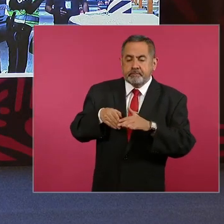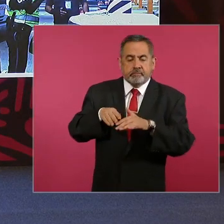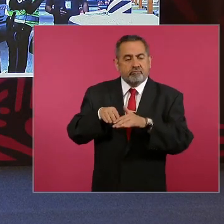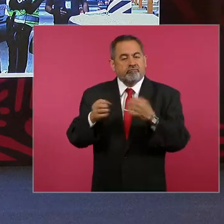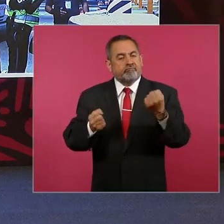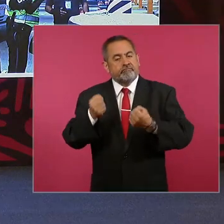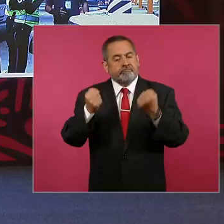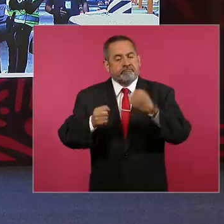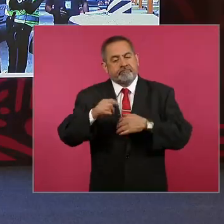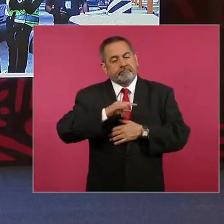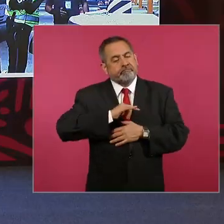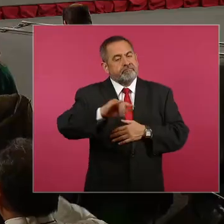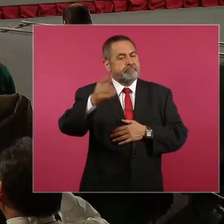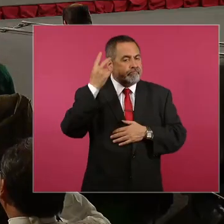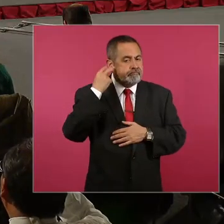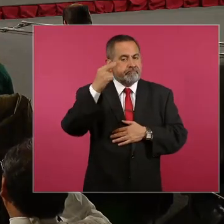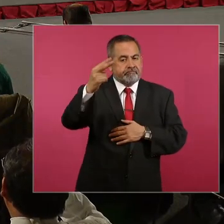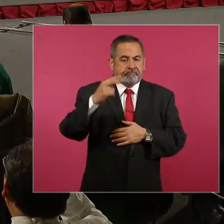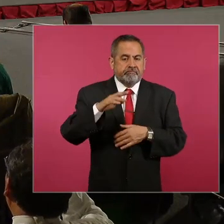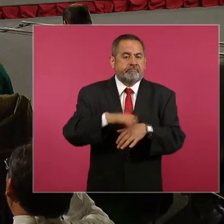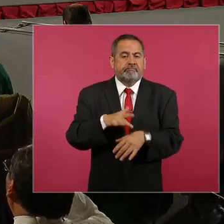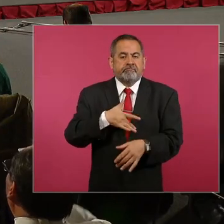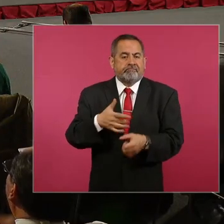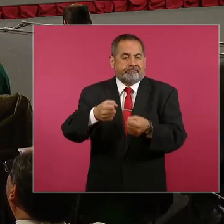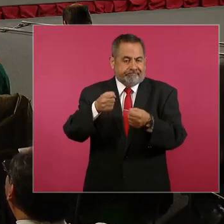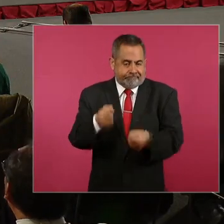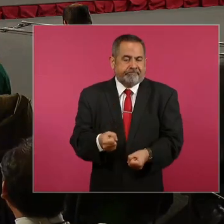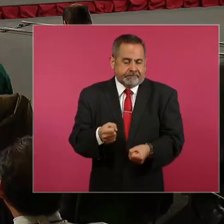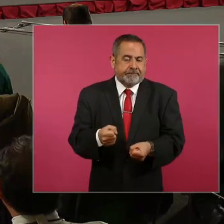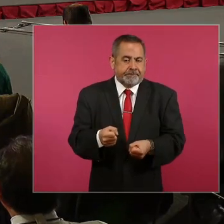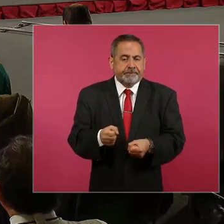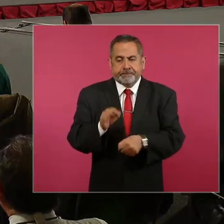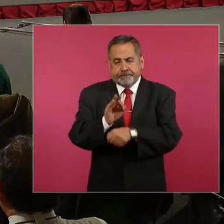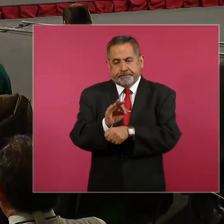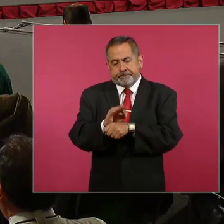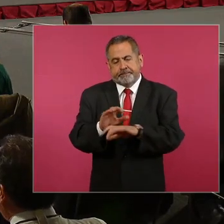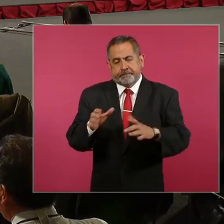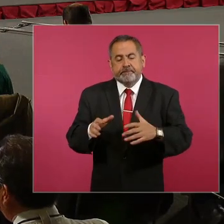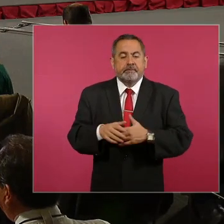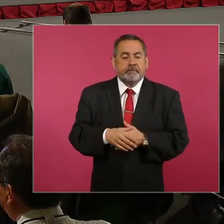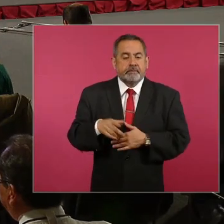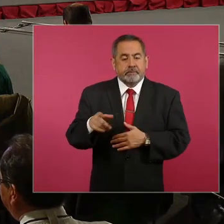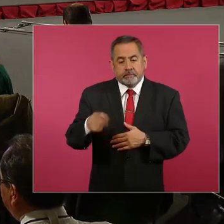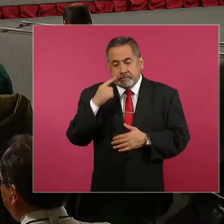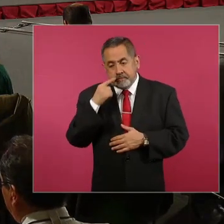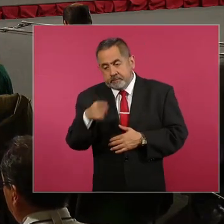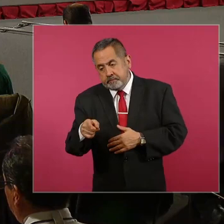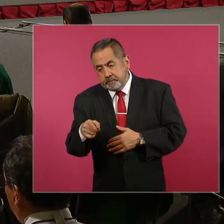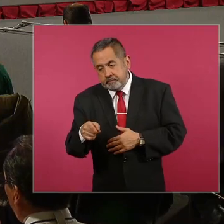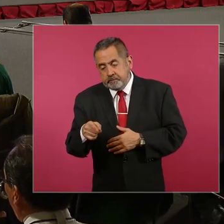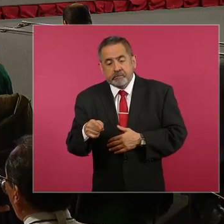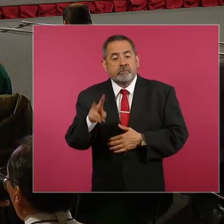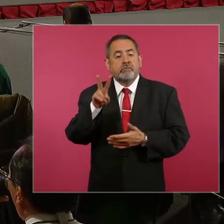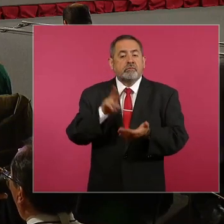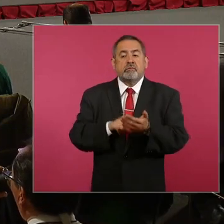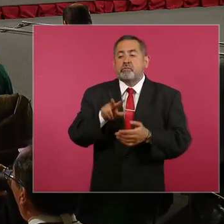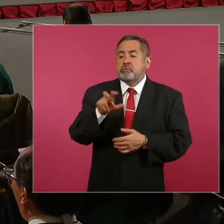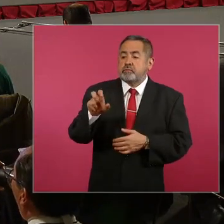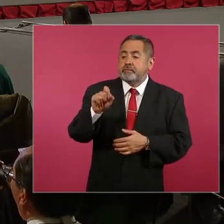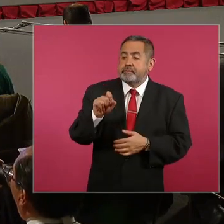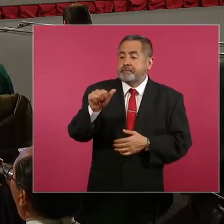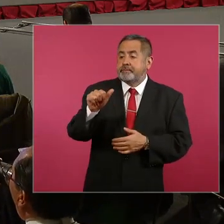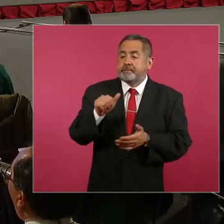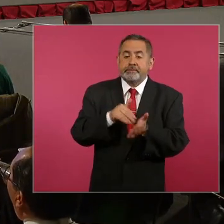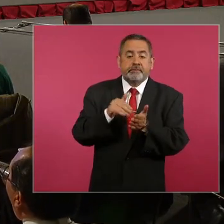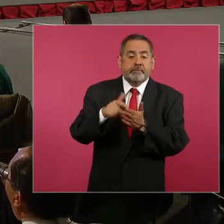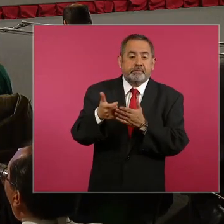que se realiza en donde se evita la pérdida de dos mil 826 millones